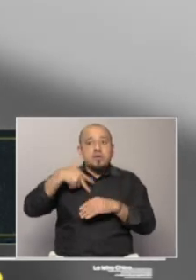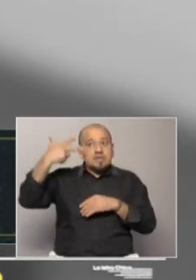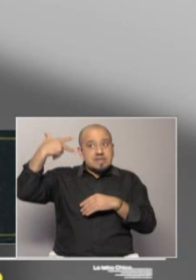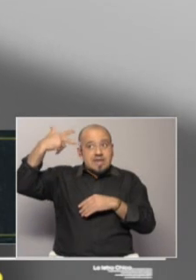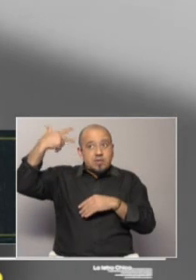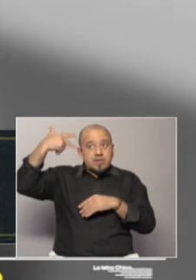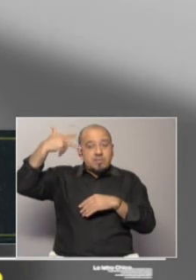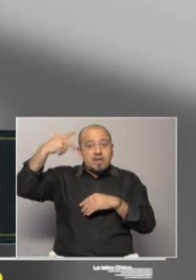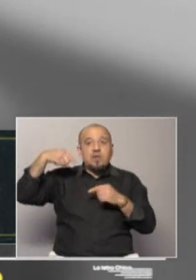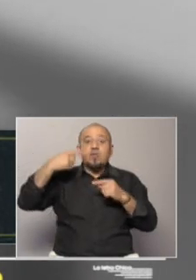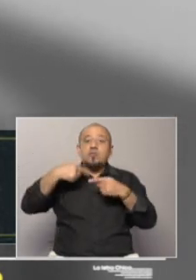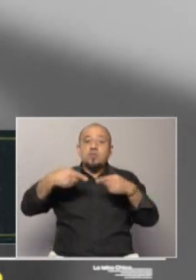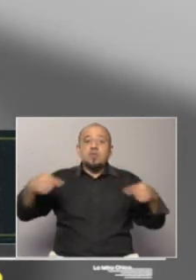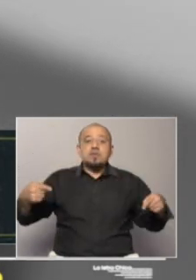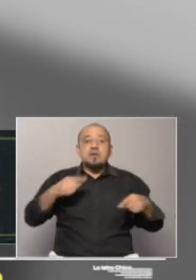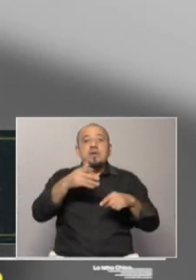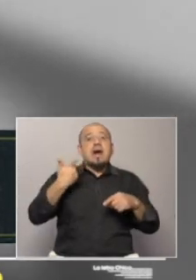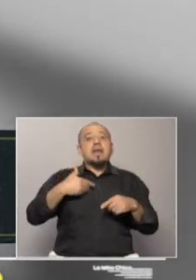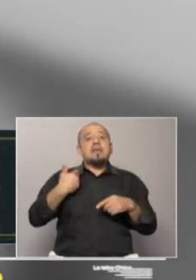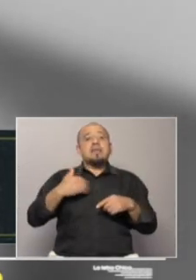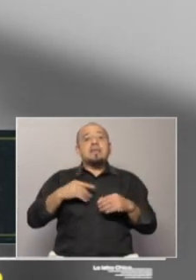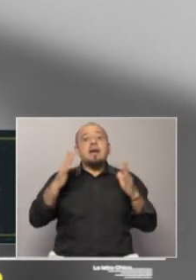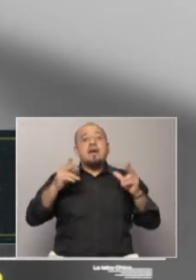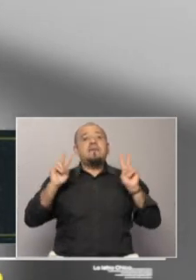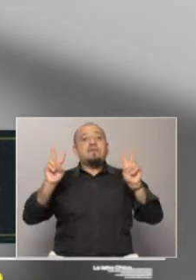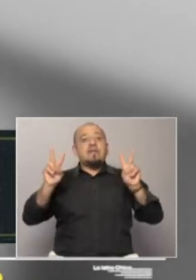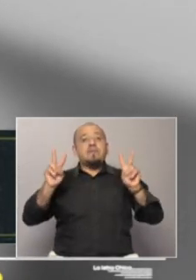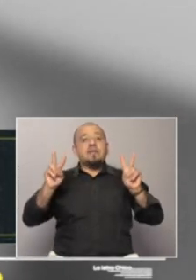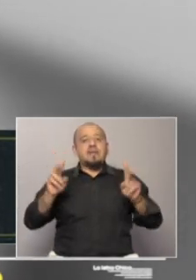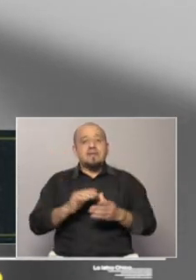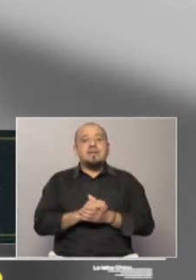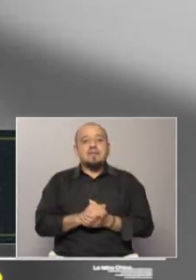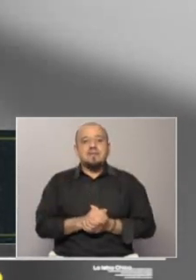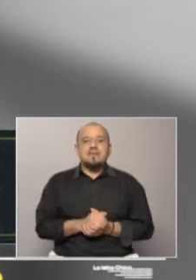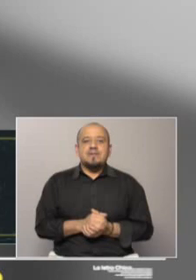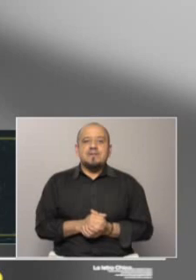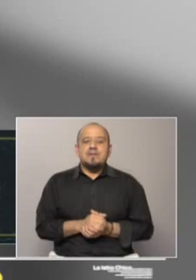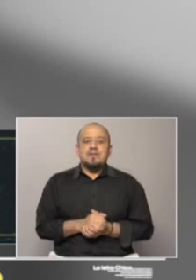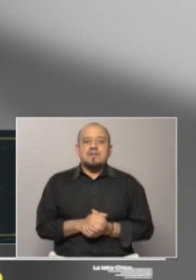tus cosas. Así que, argentinos, ¡viva la patria!